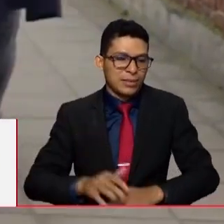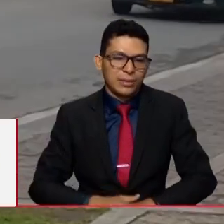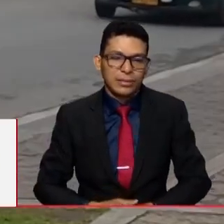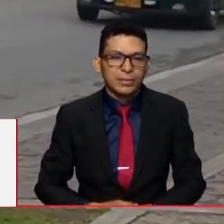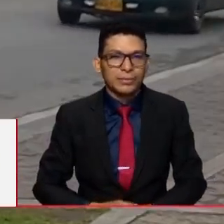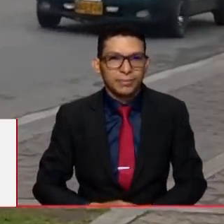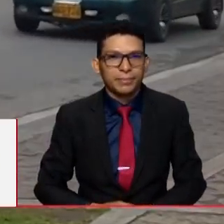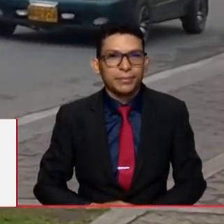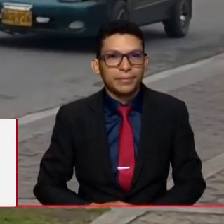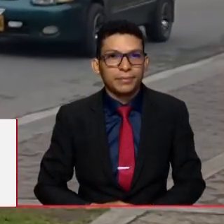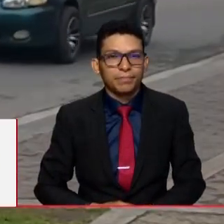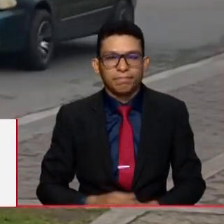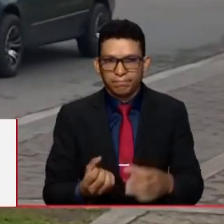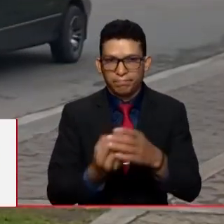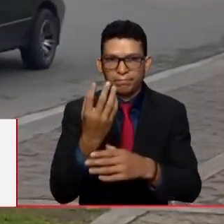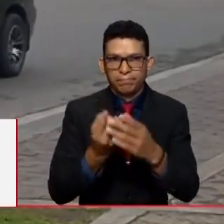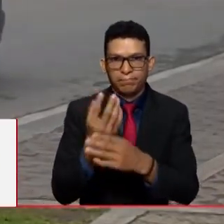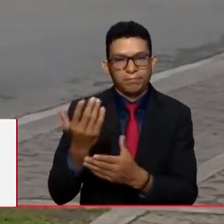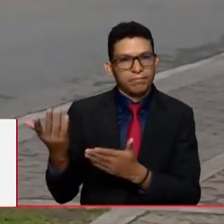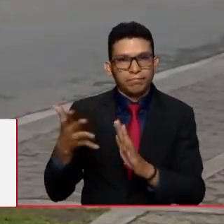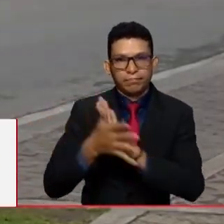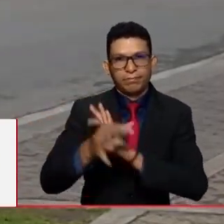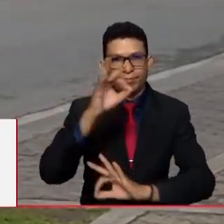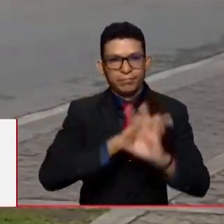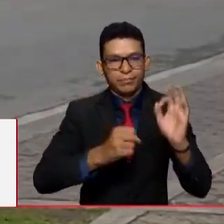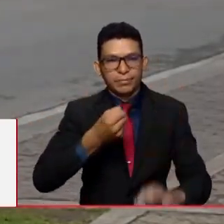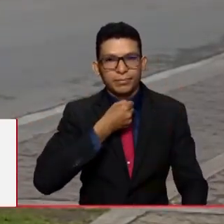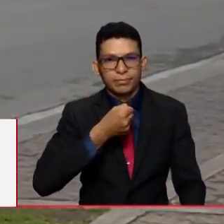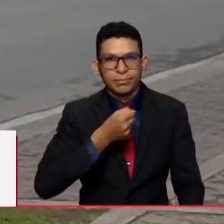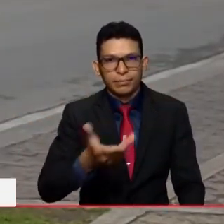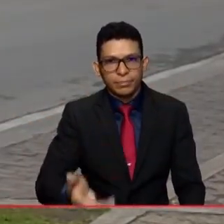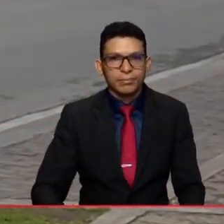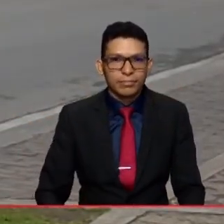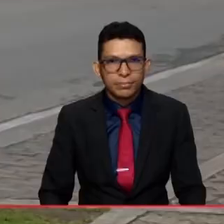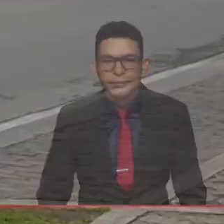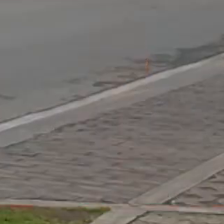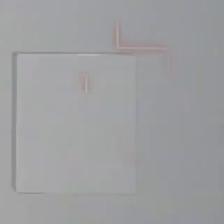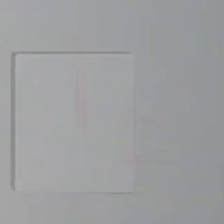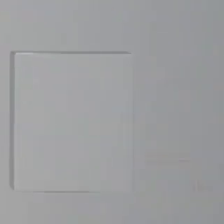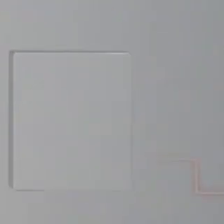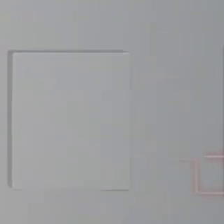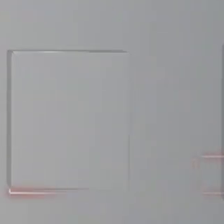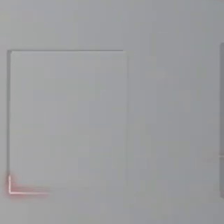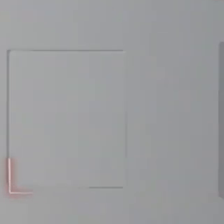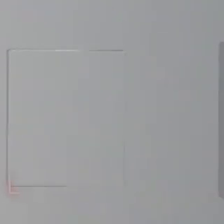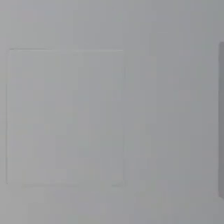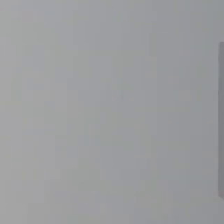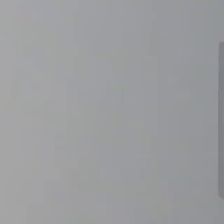En Pasto, Winston Viracachá Pava, Telepacífico Noticias.